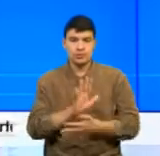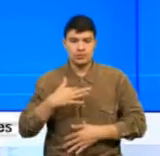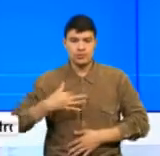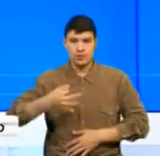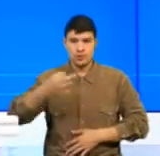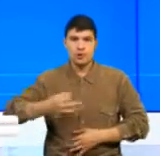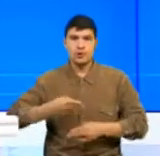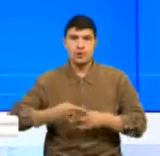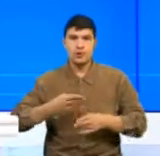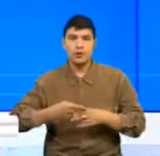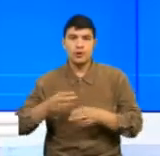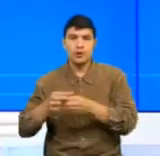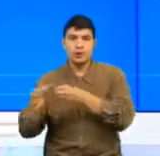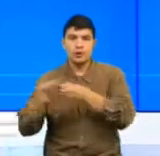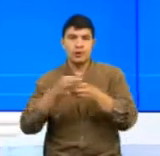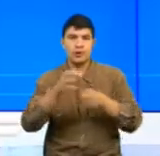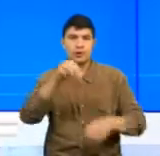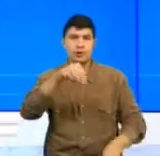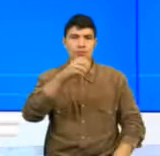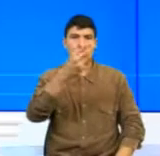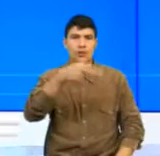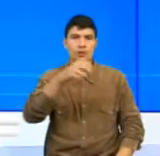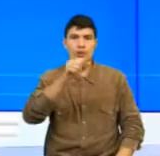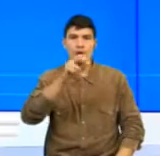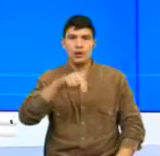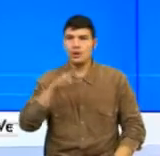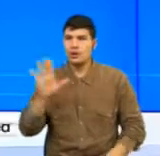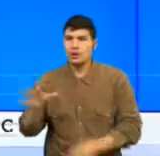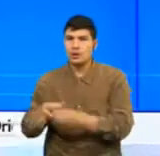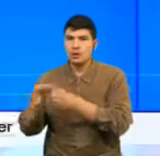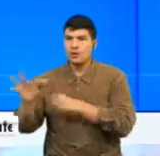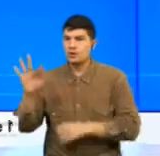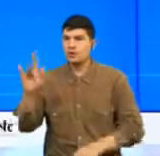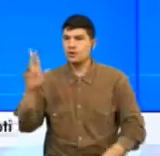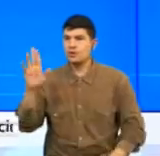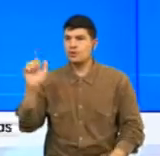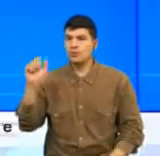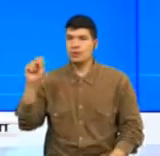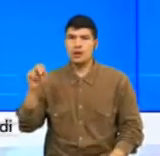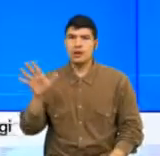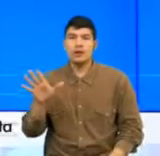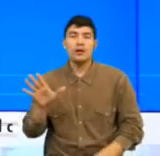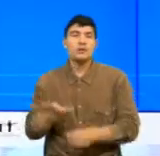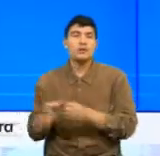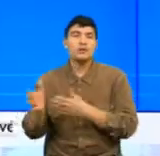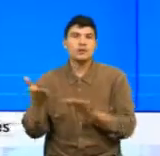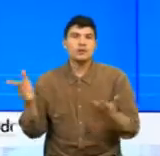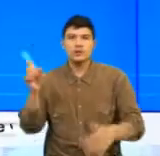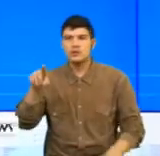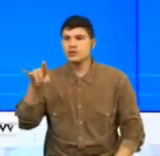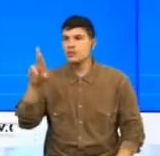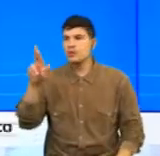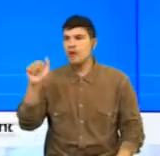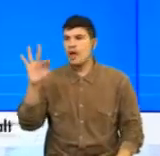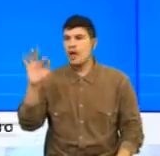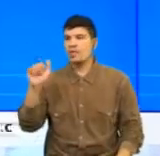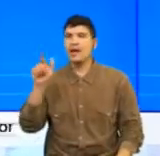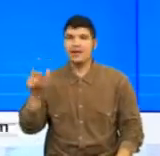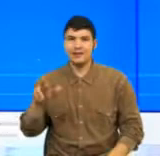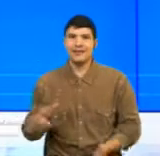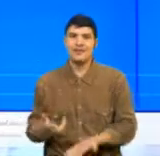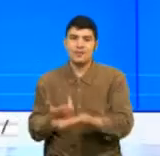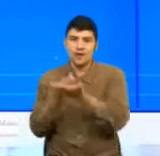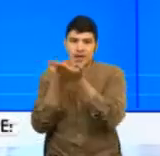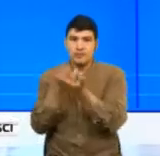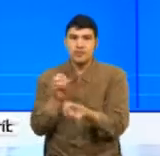buen nombre de los corregimientos El Mohán y Turbay en el municipio de Suratá. Este hecho hace parte del programa de reparación de víctimas solicitado por la